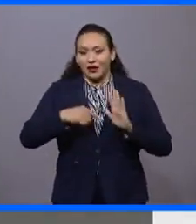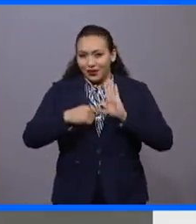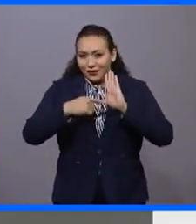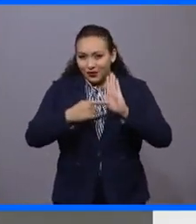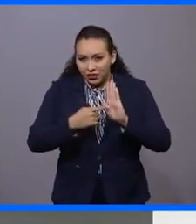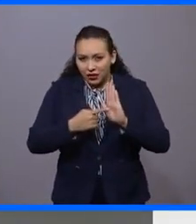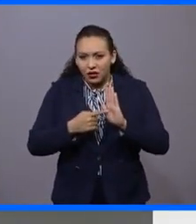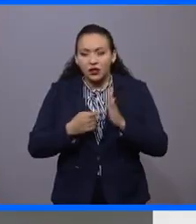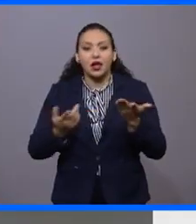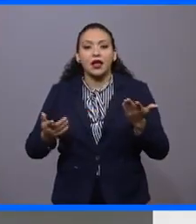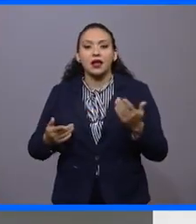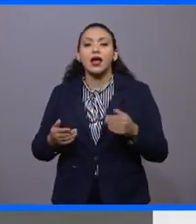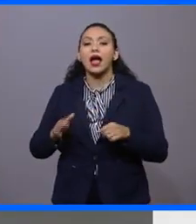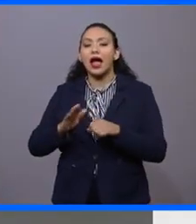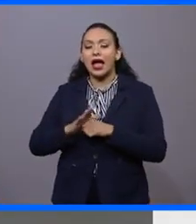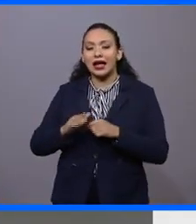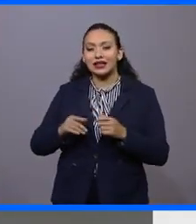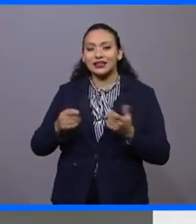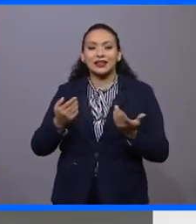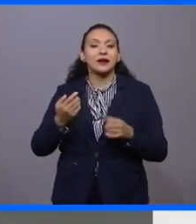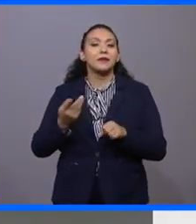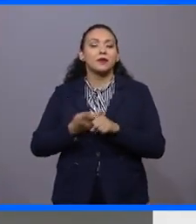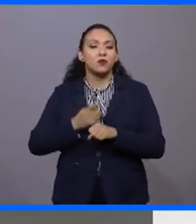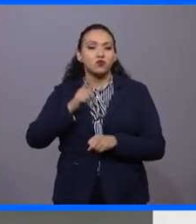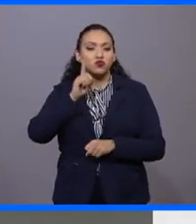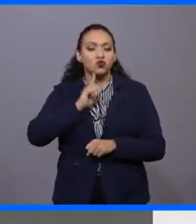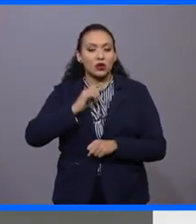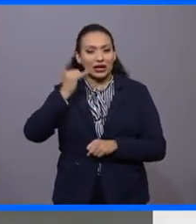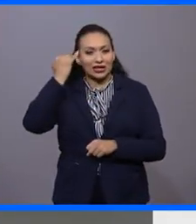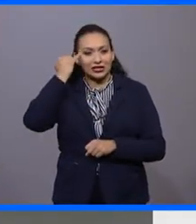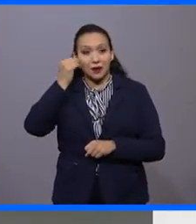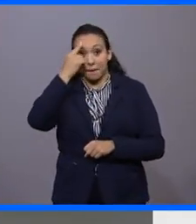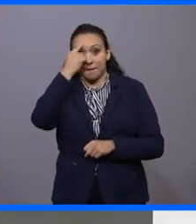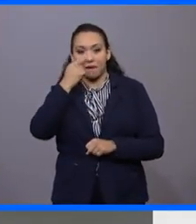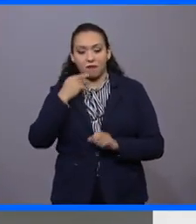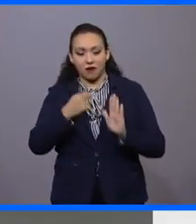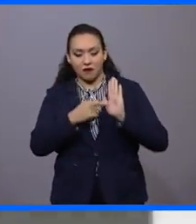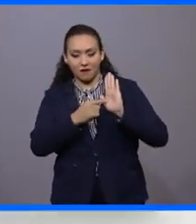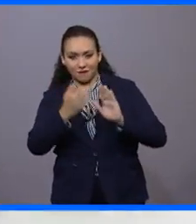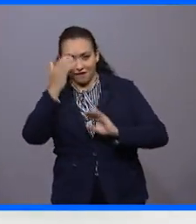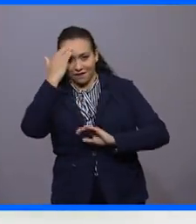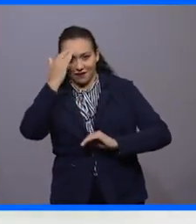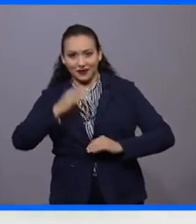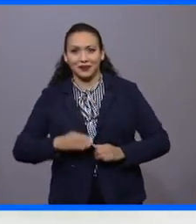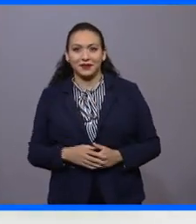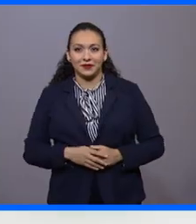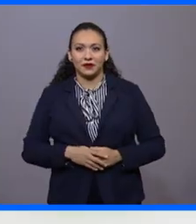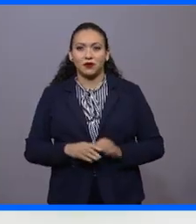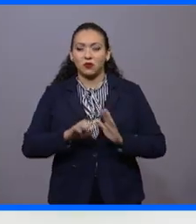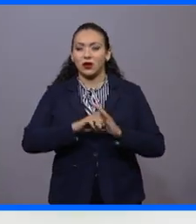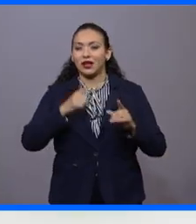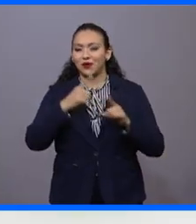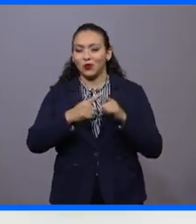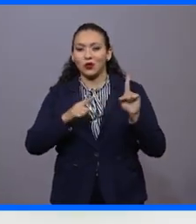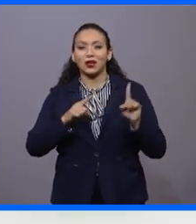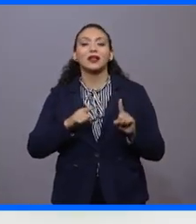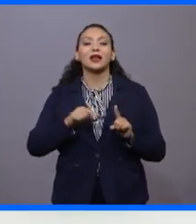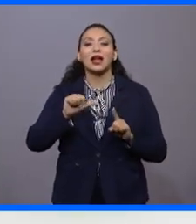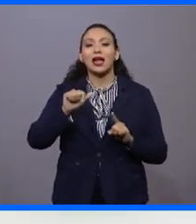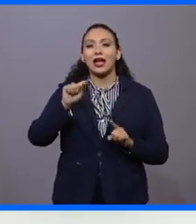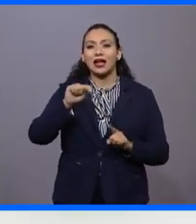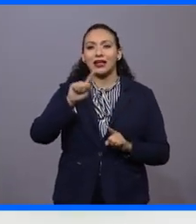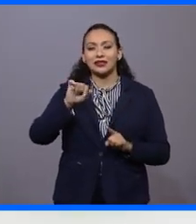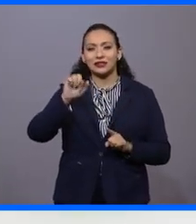los perfiles del mural digital de mujeres indígenas defensoras en la construcción de la justicia. Se trata de